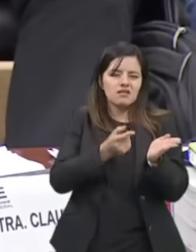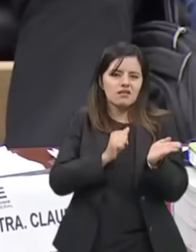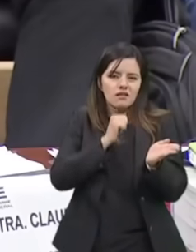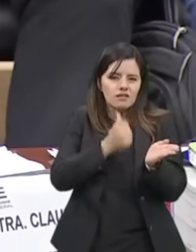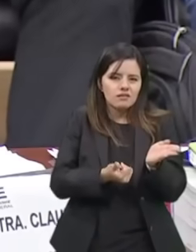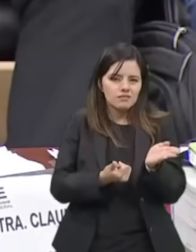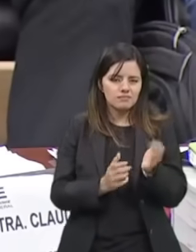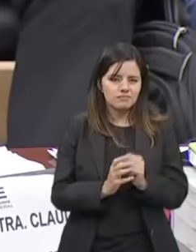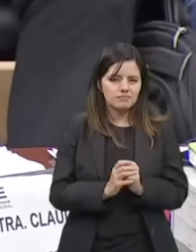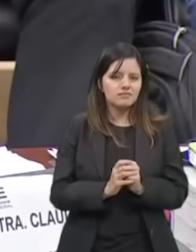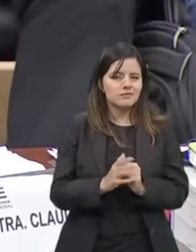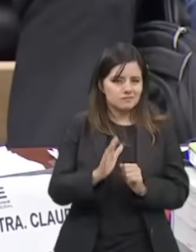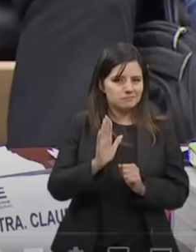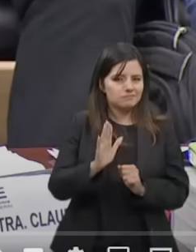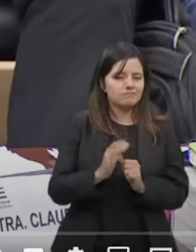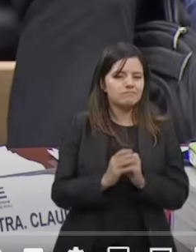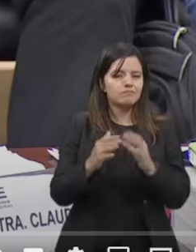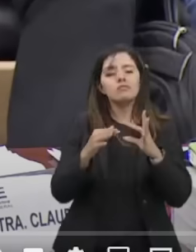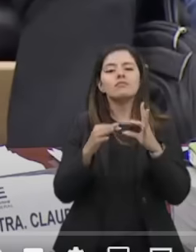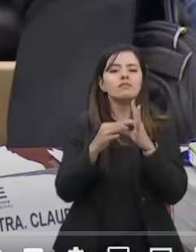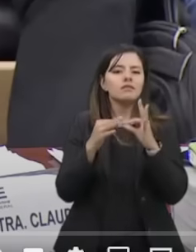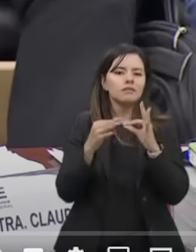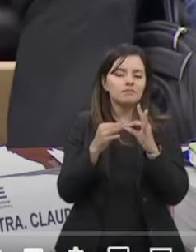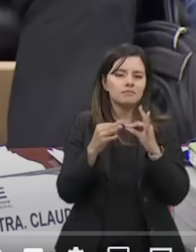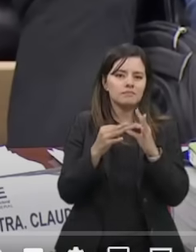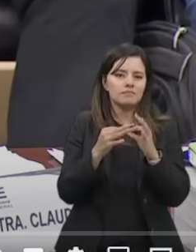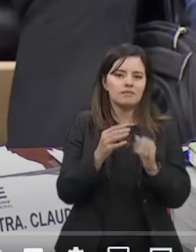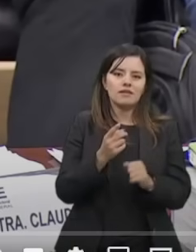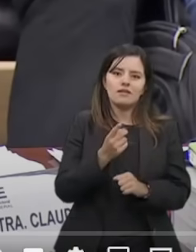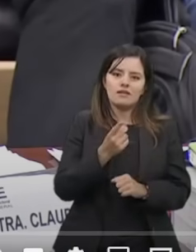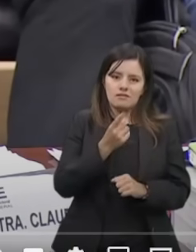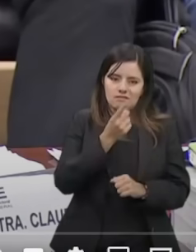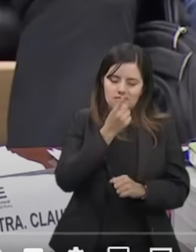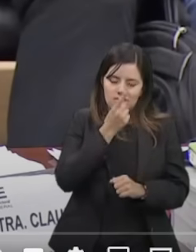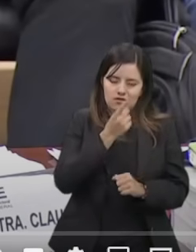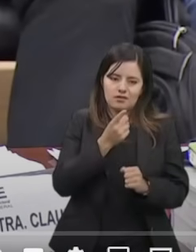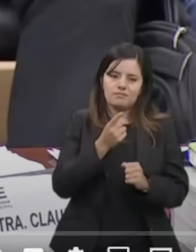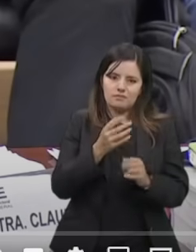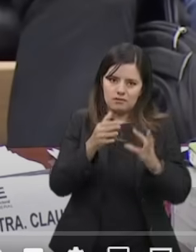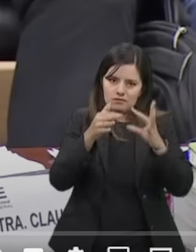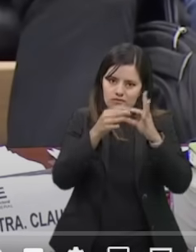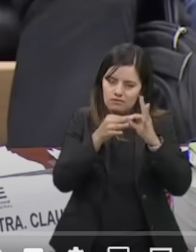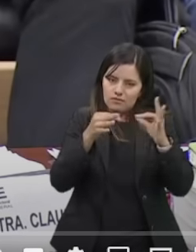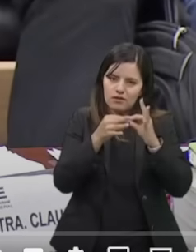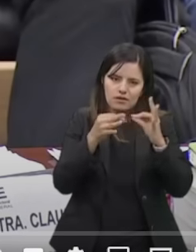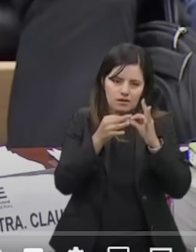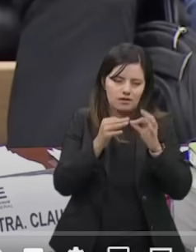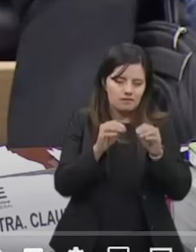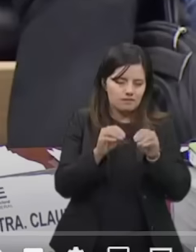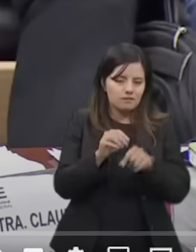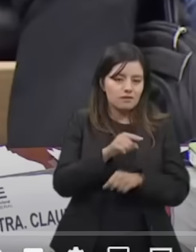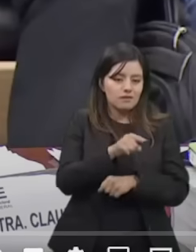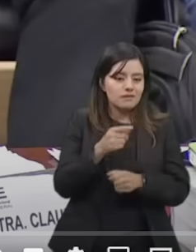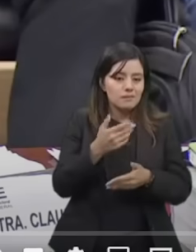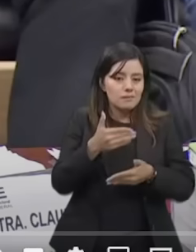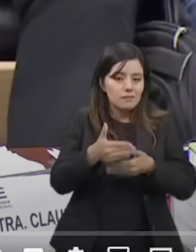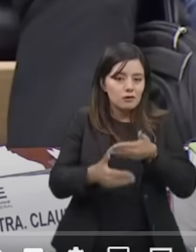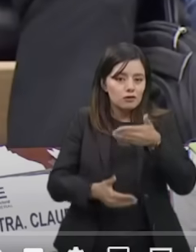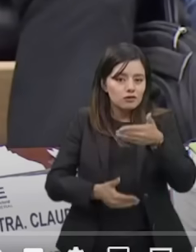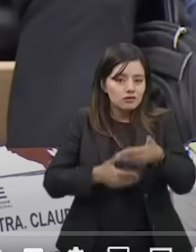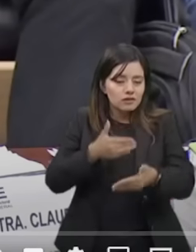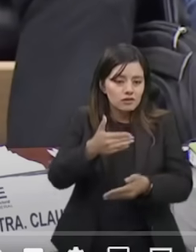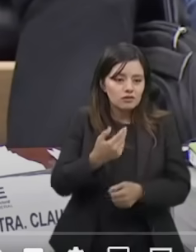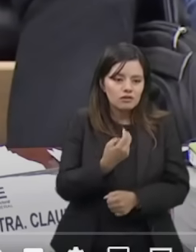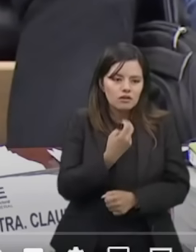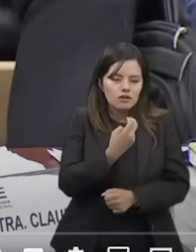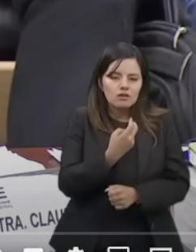tiene usted, estaba sangrando, bueno, pues ella sabe, ella, la consejera Claudia Zavala, no solo hizo esto,